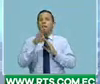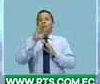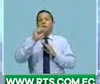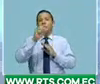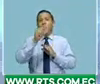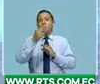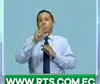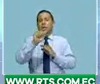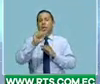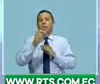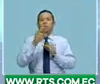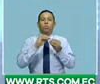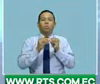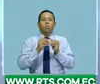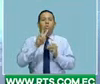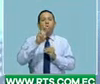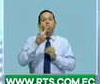número